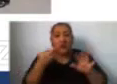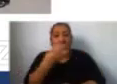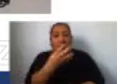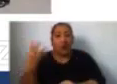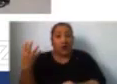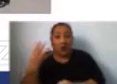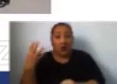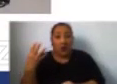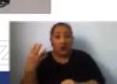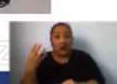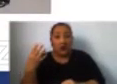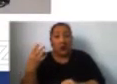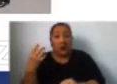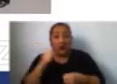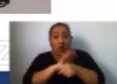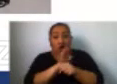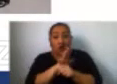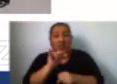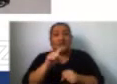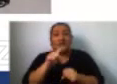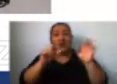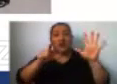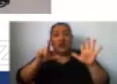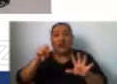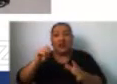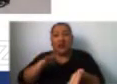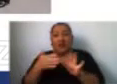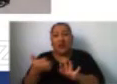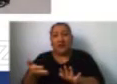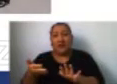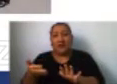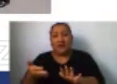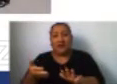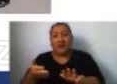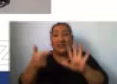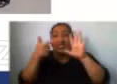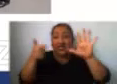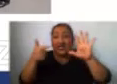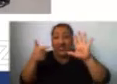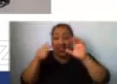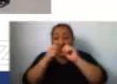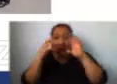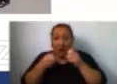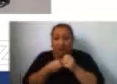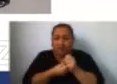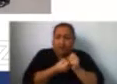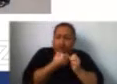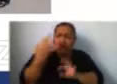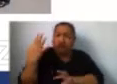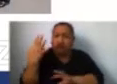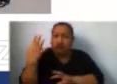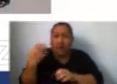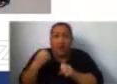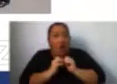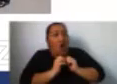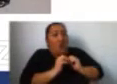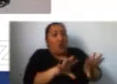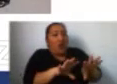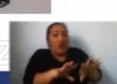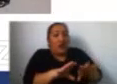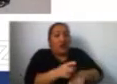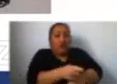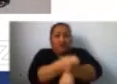4.944 casos y 170 fallecidos. En 7 días, la cantidad de casos contagiados aumentó